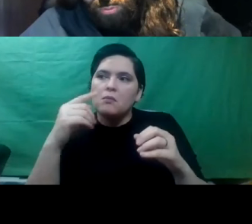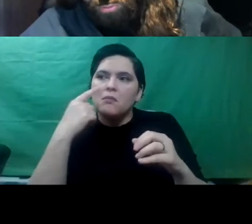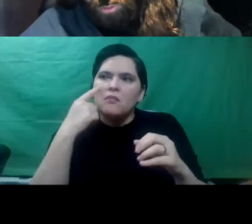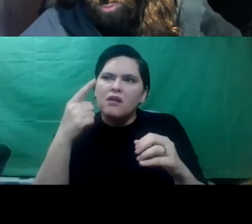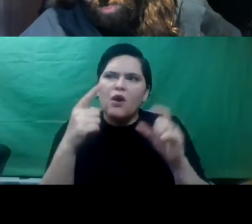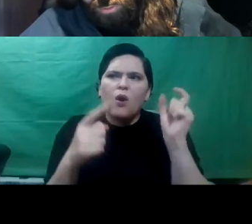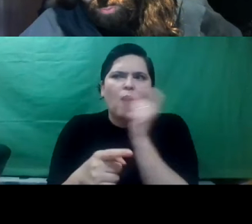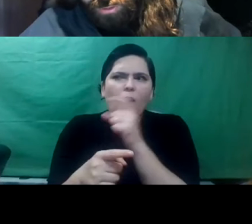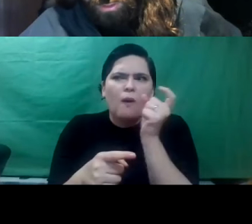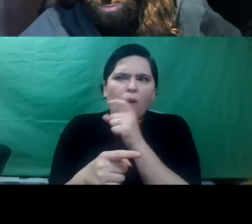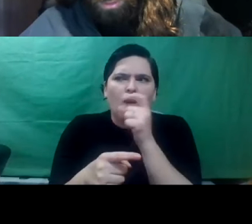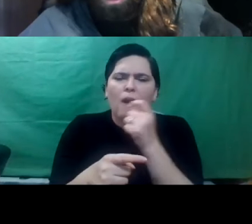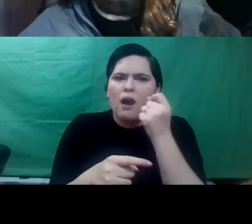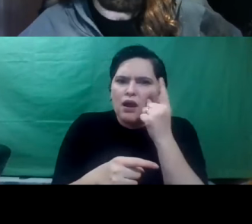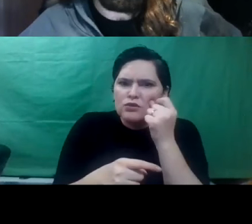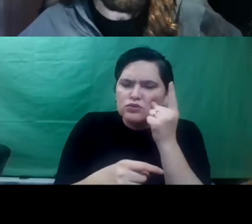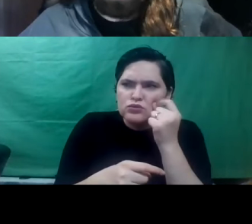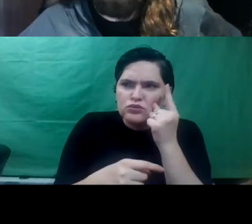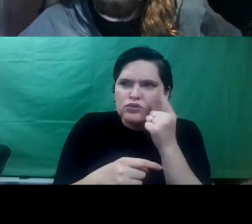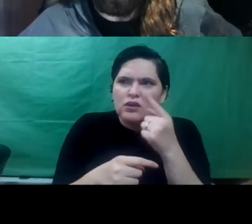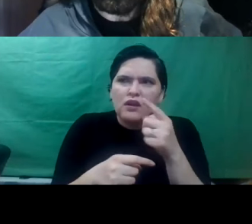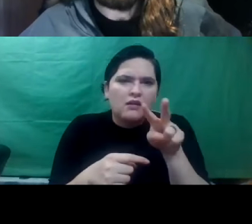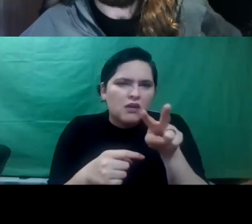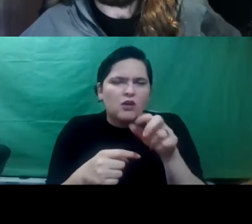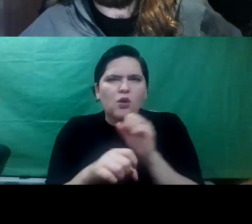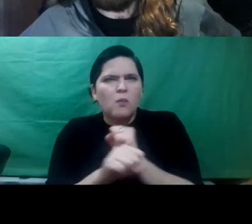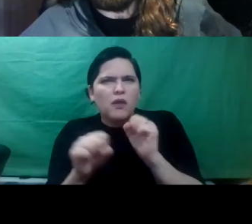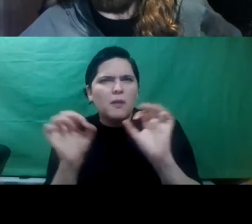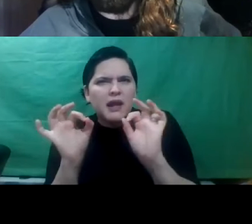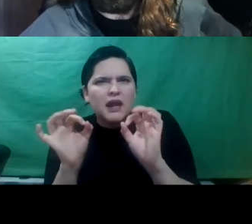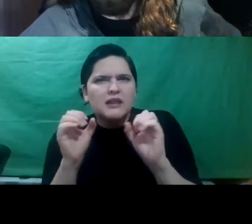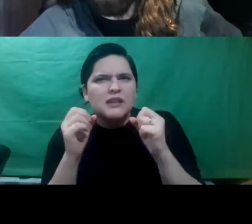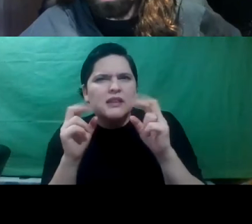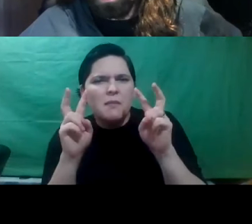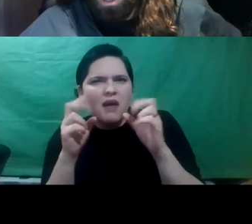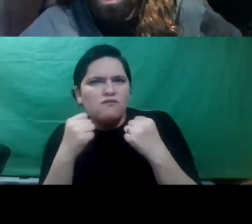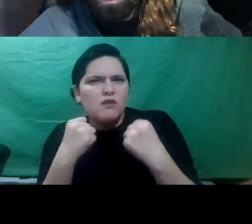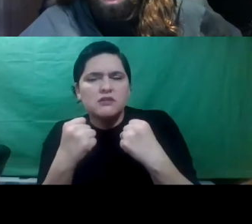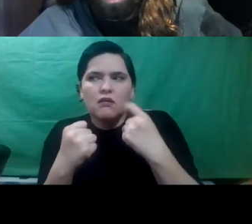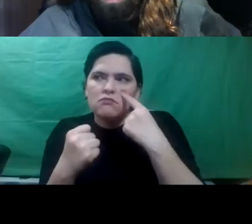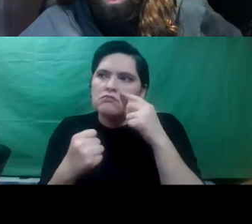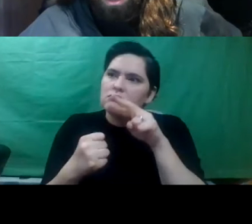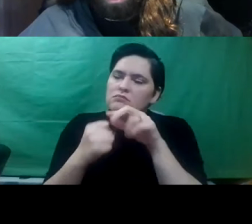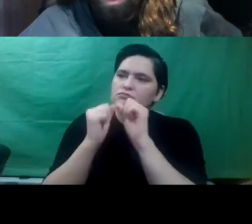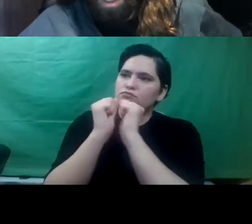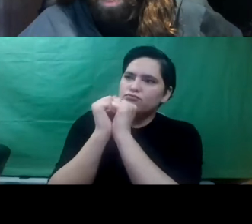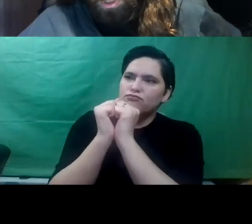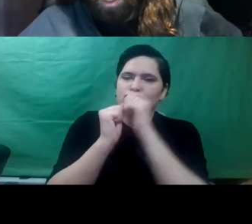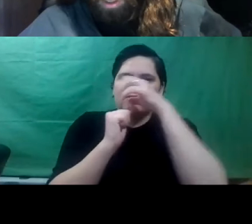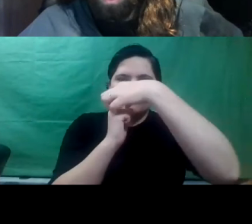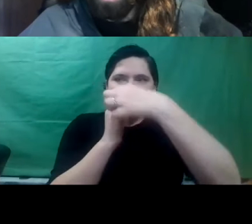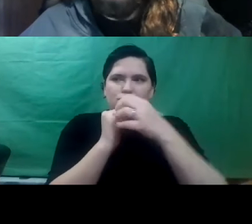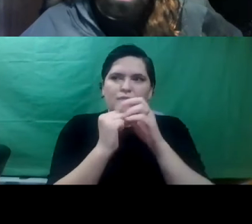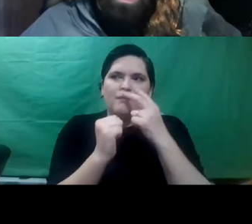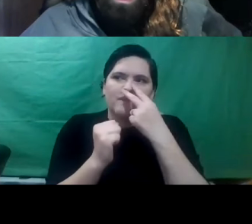grupos rojos y los grupos azules de regiones, que son las que no se explican por la fuerza, se explican muy bien, como se muestra acá en la leyenda, con los valores de R cuadrado muy